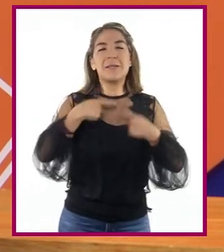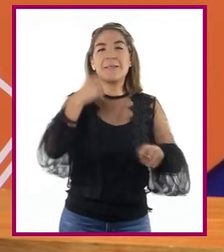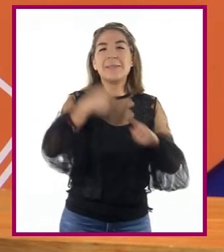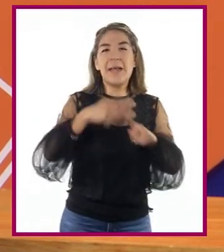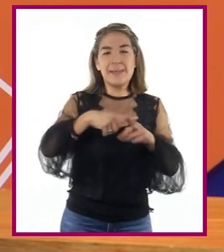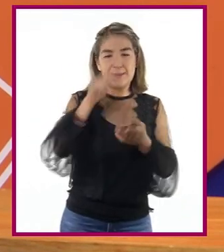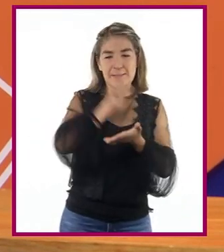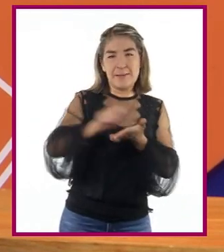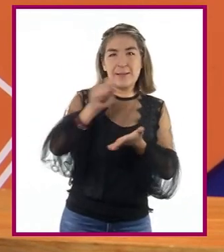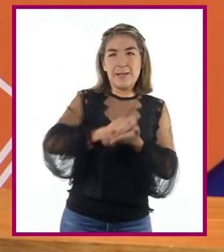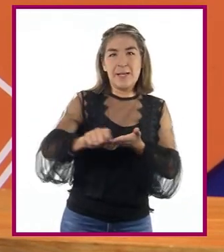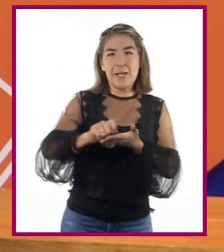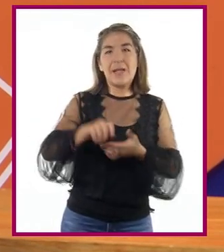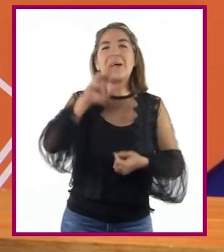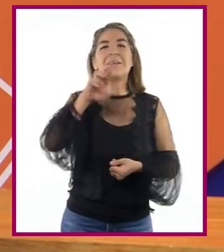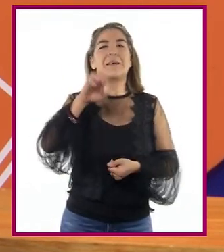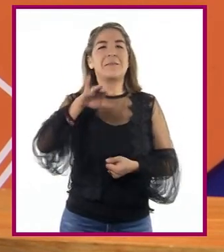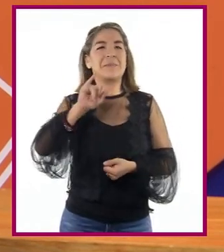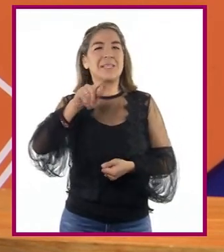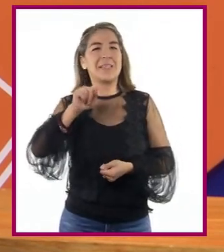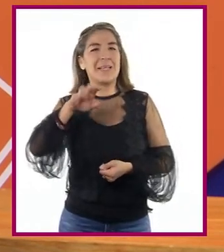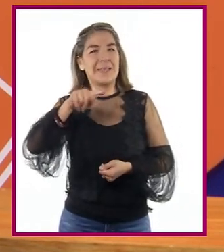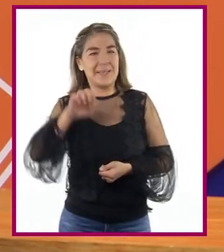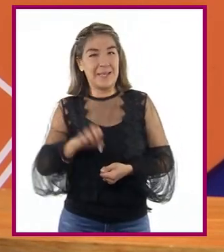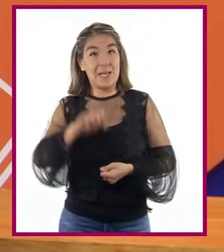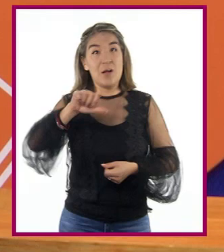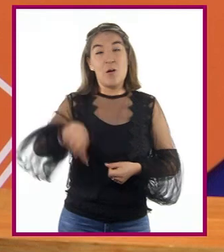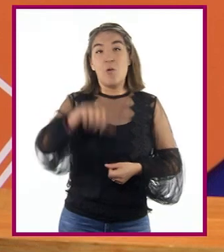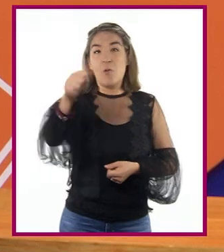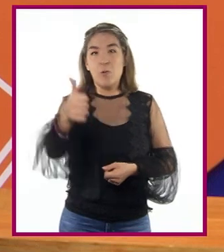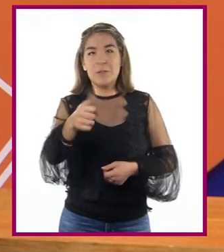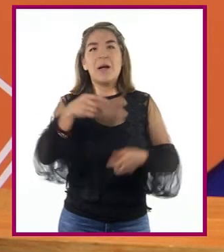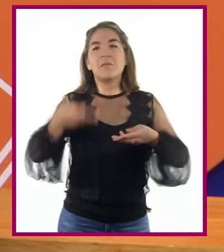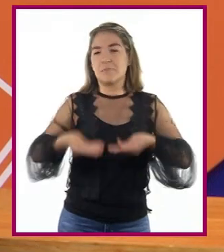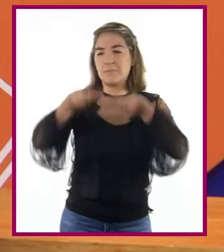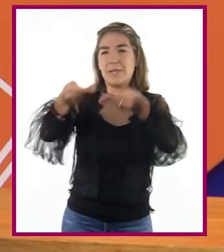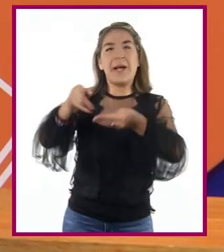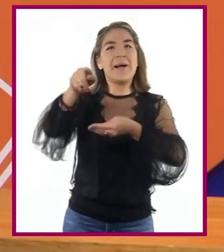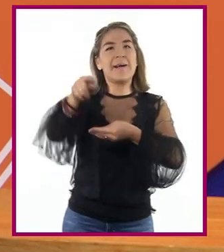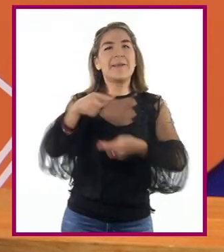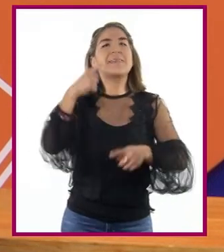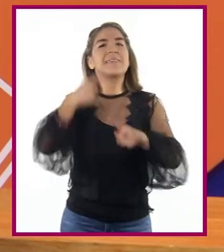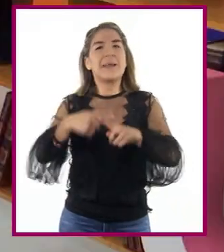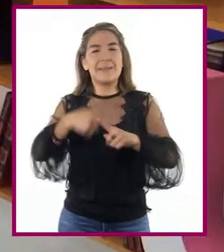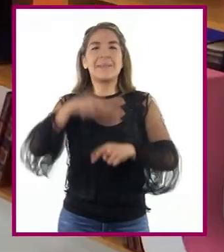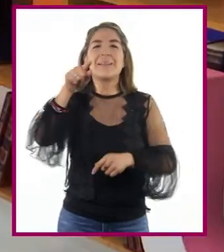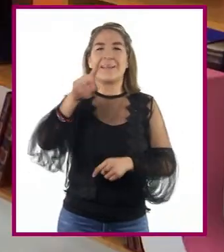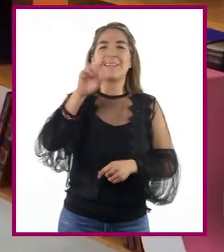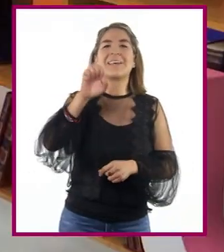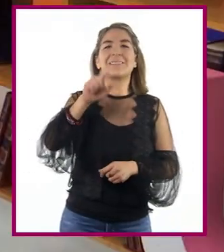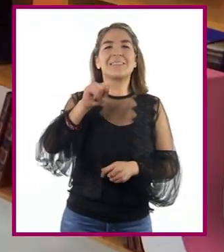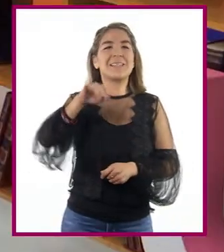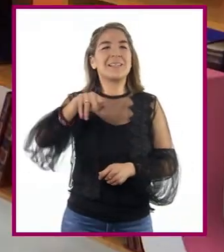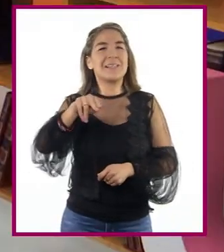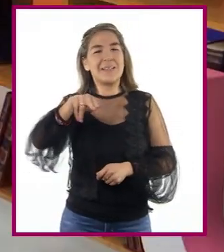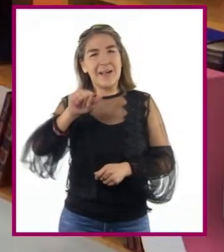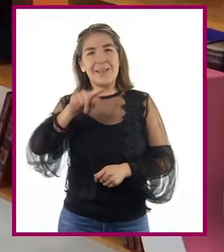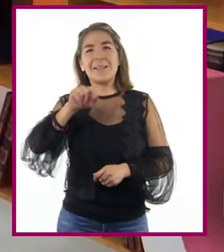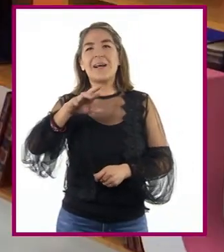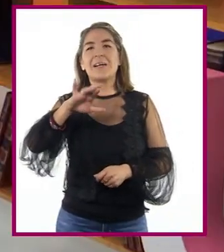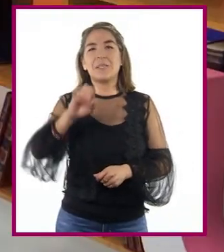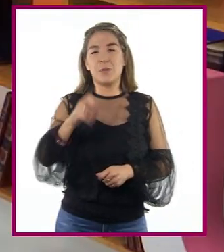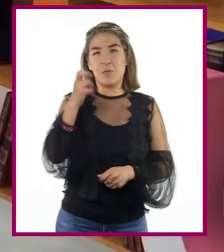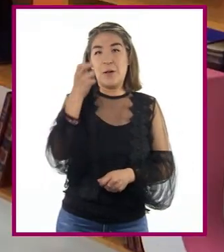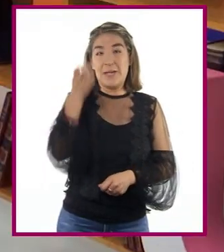la escribe, el remitente, y otra, quien la recibe, el destinatario. En esta